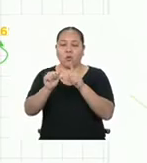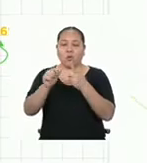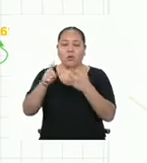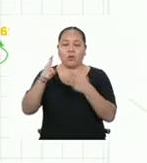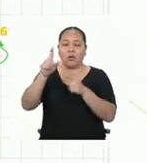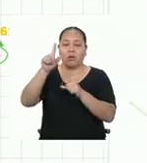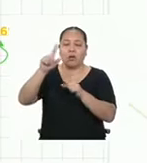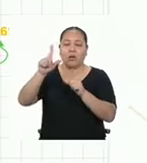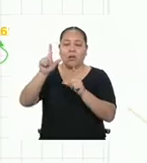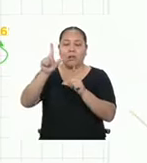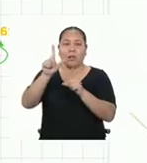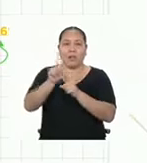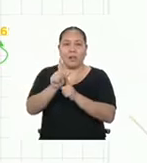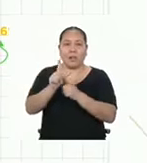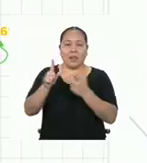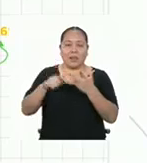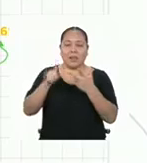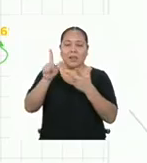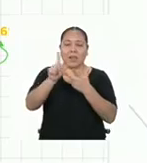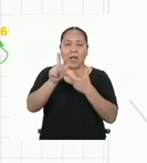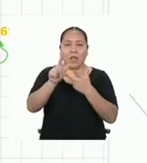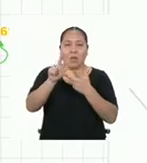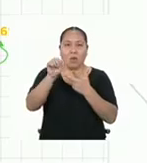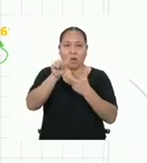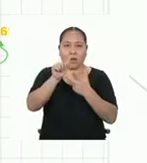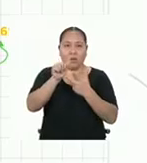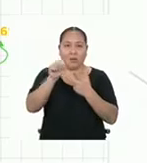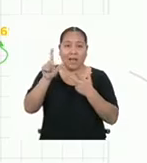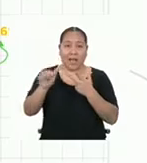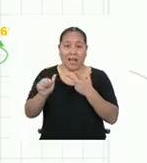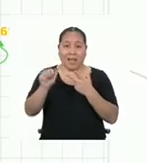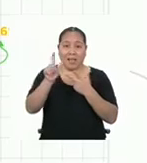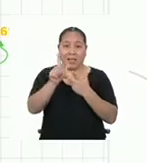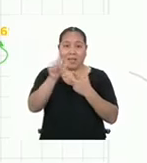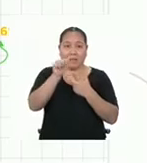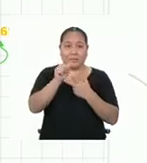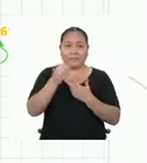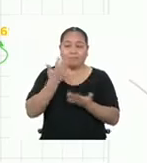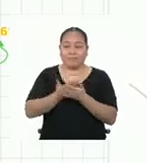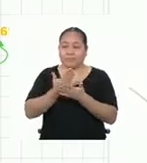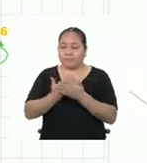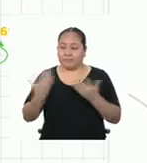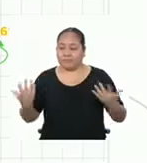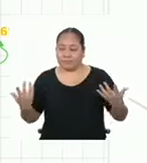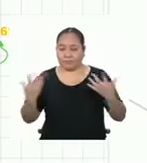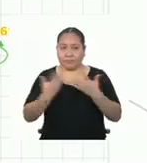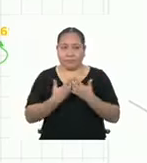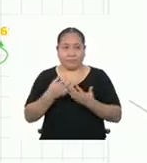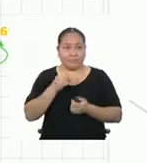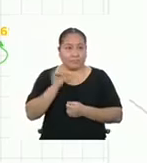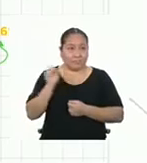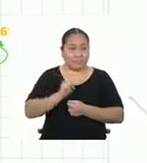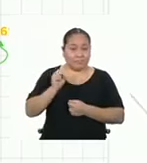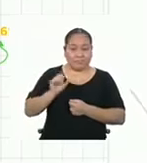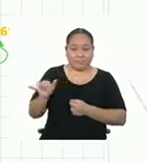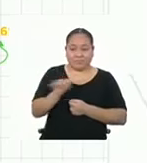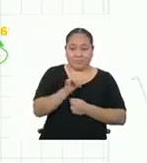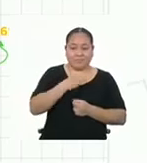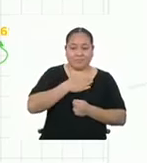A ver, voy a comparar si son las mismas medidas que el mío ¡Sí! Son las mismas medidas